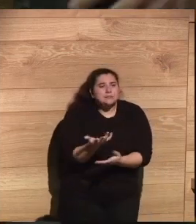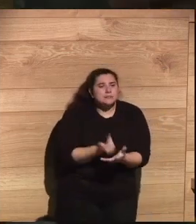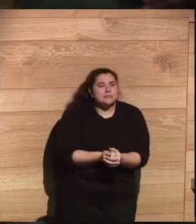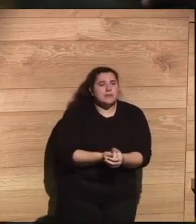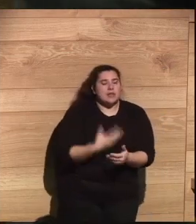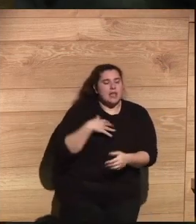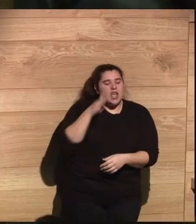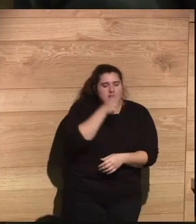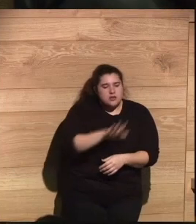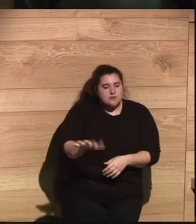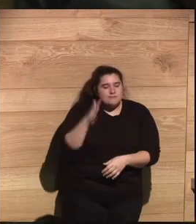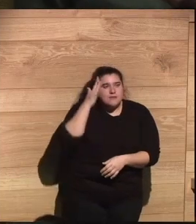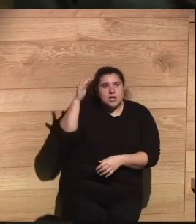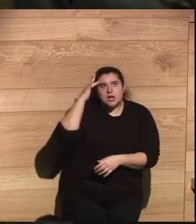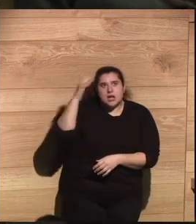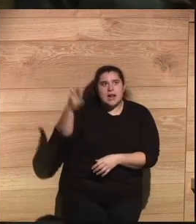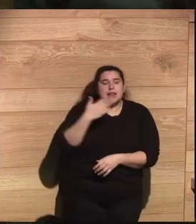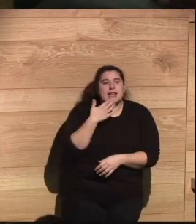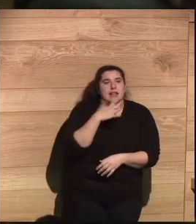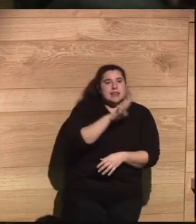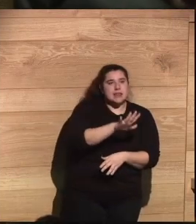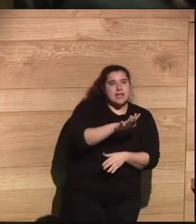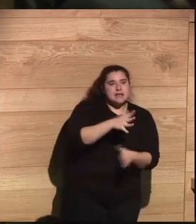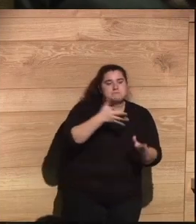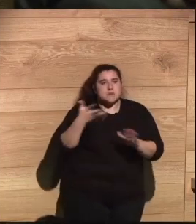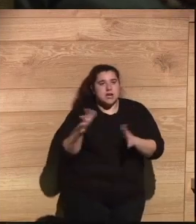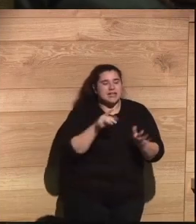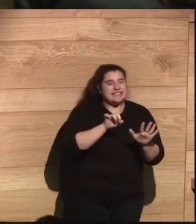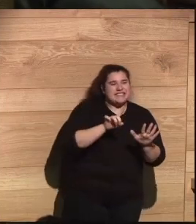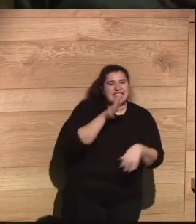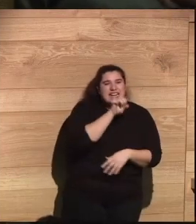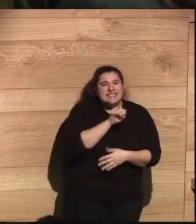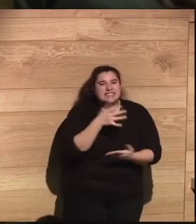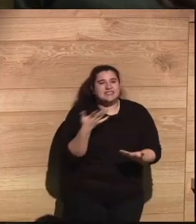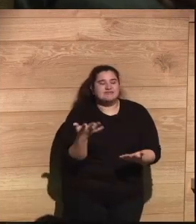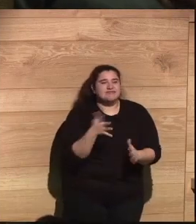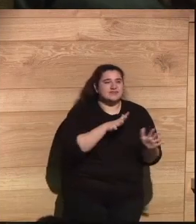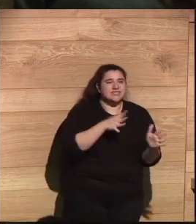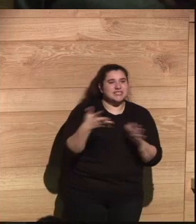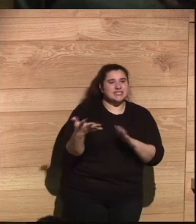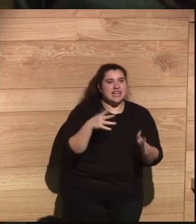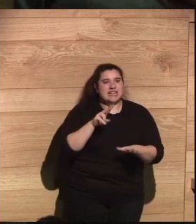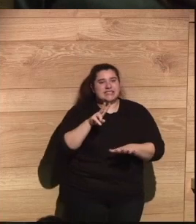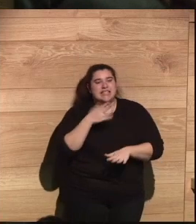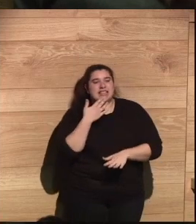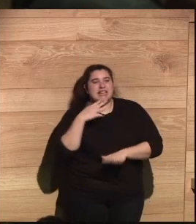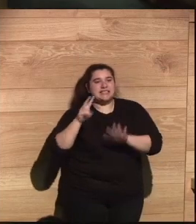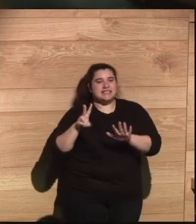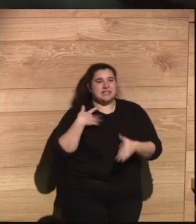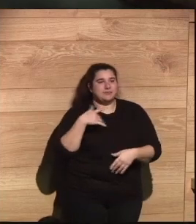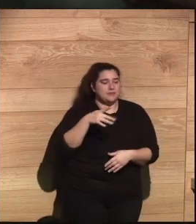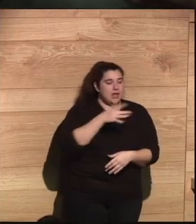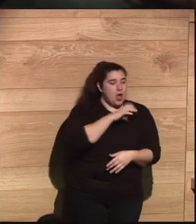Niños, imagínate pues que tienen 5 años, 6, 7 y no saben lo que